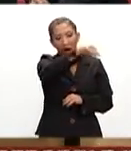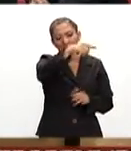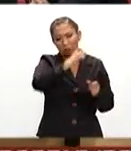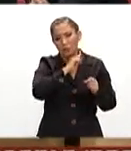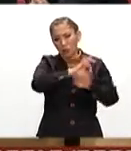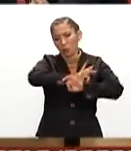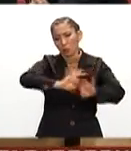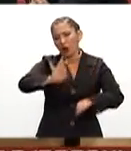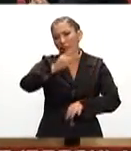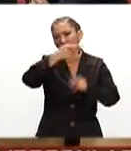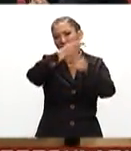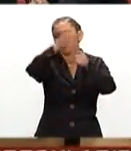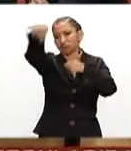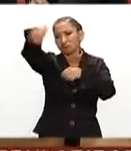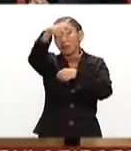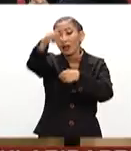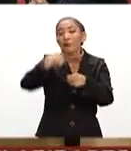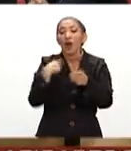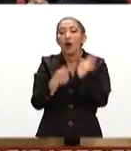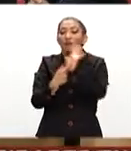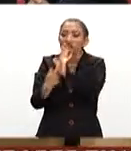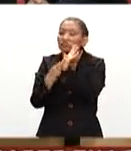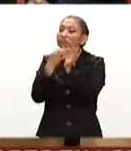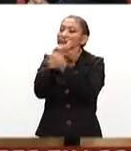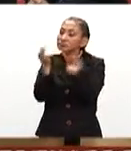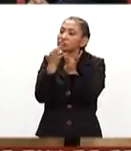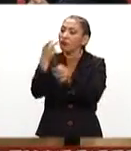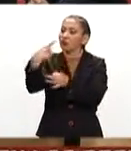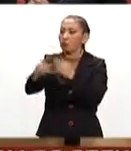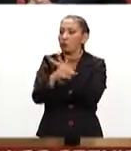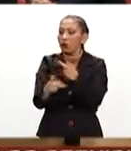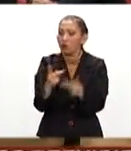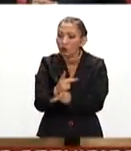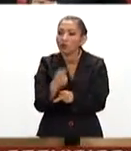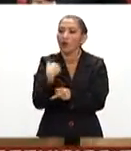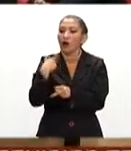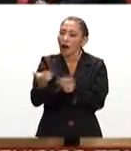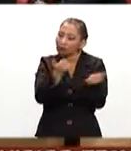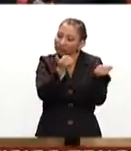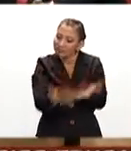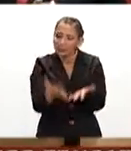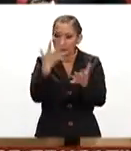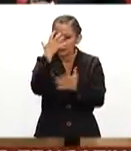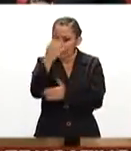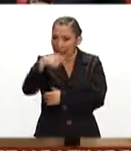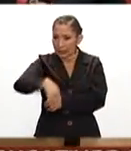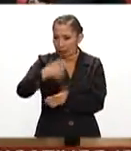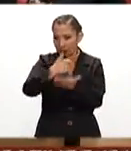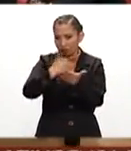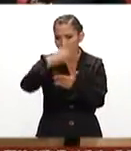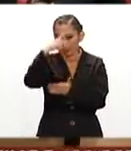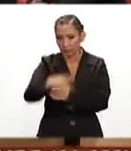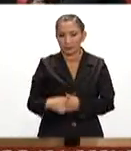es que estamos dando a conocer sus productos o estamos introduciendo los productos ya formalmente aquí a la ciudad. Y